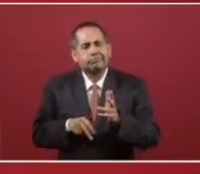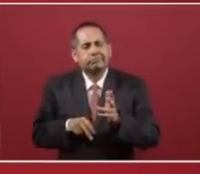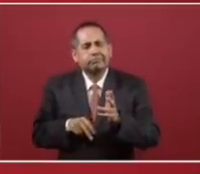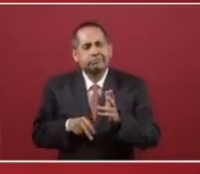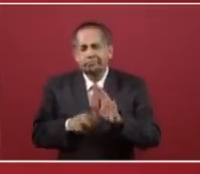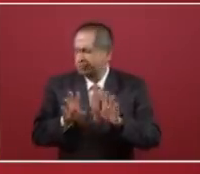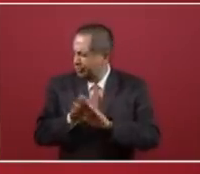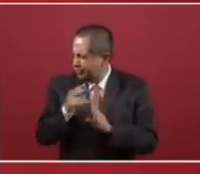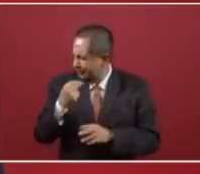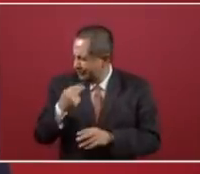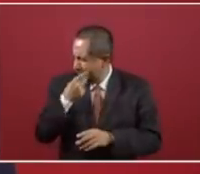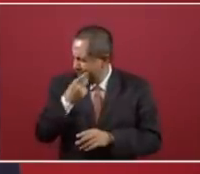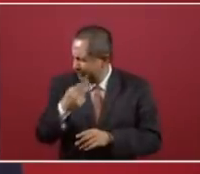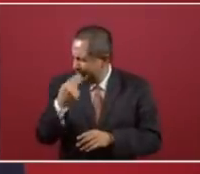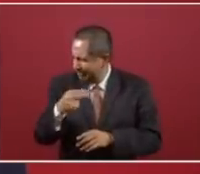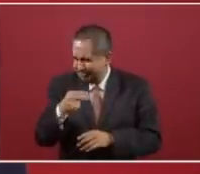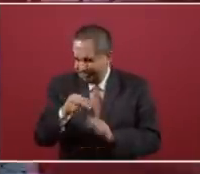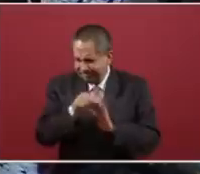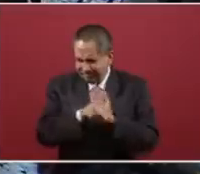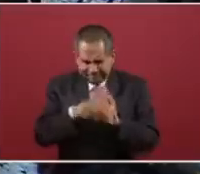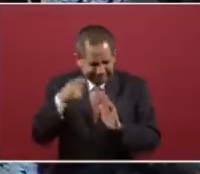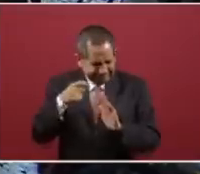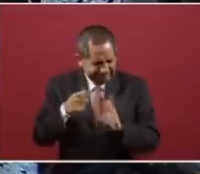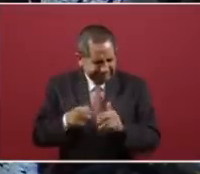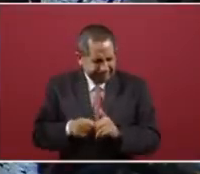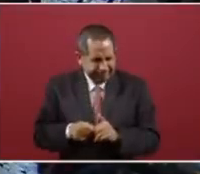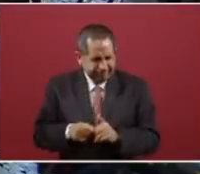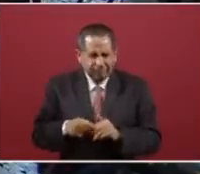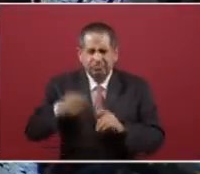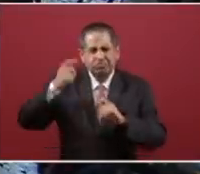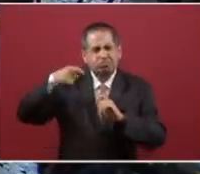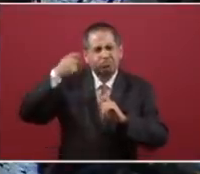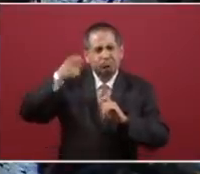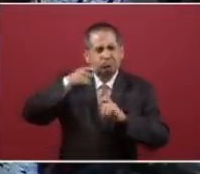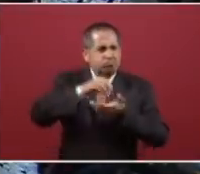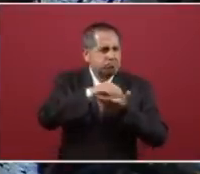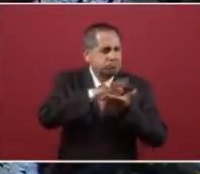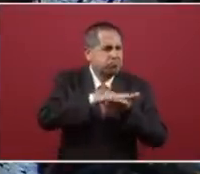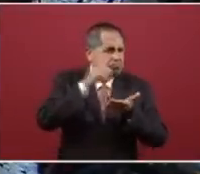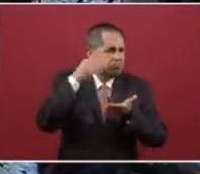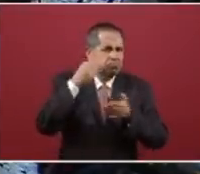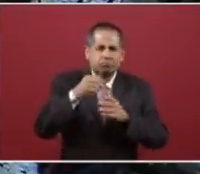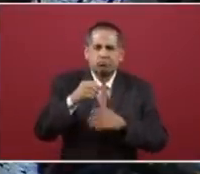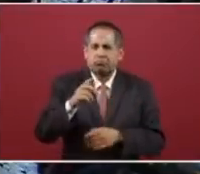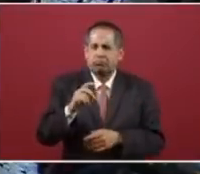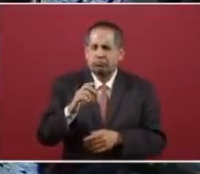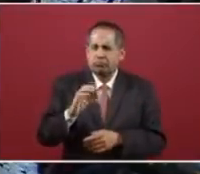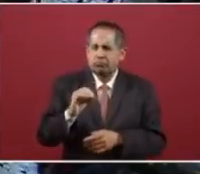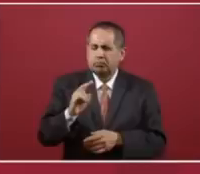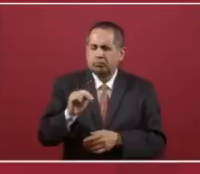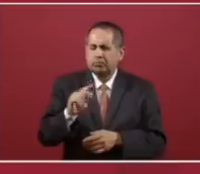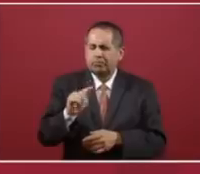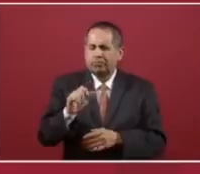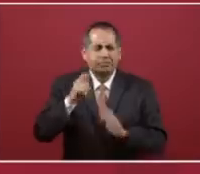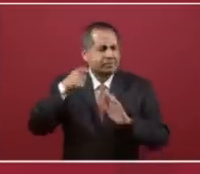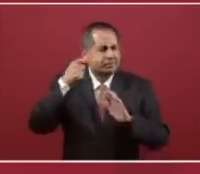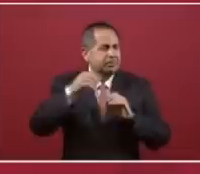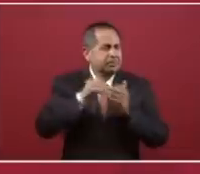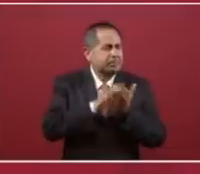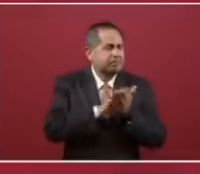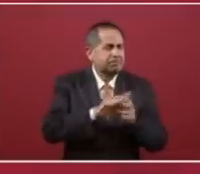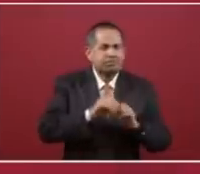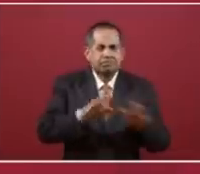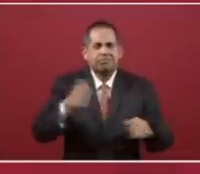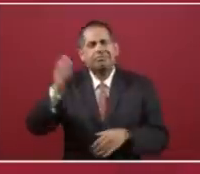como se le llama esto es documental y documental que ya además ya se había